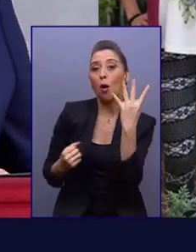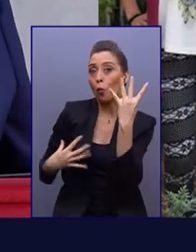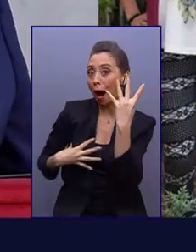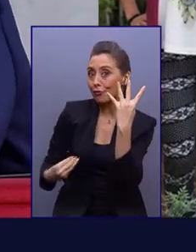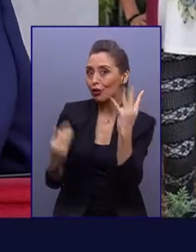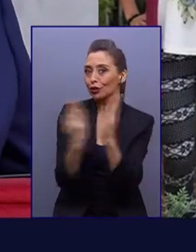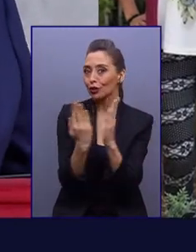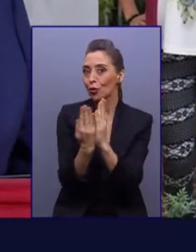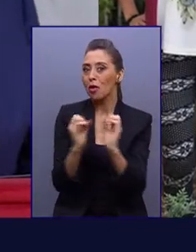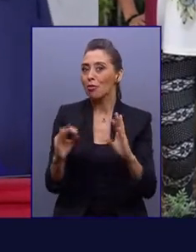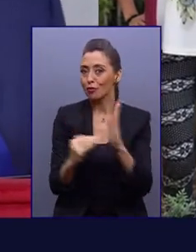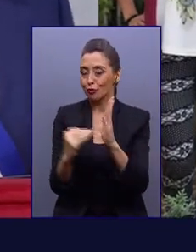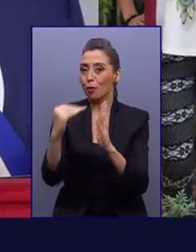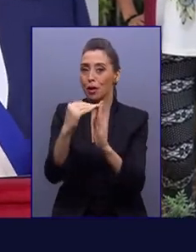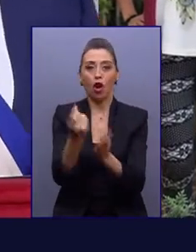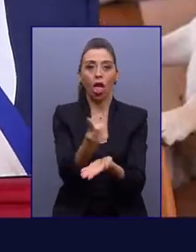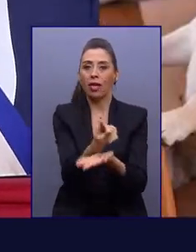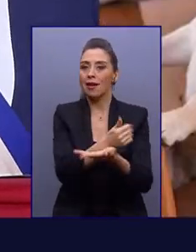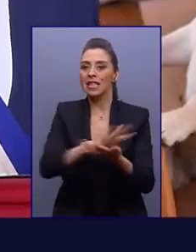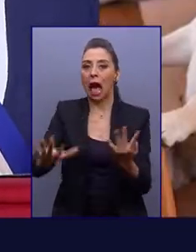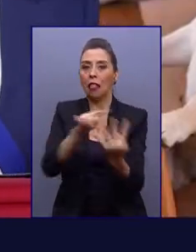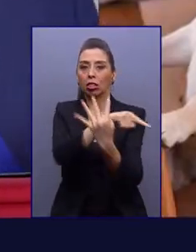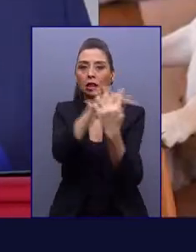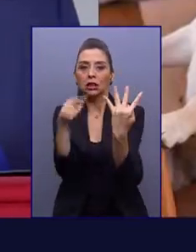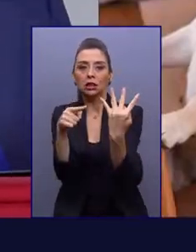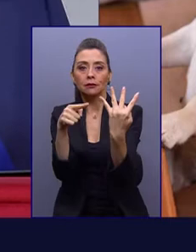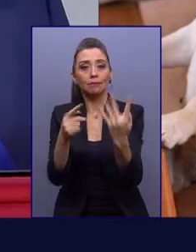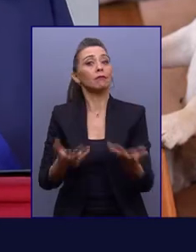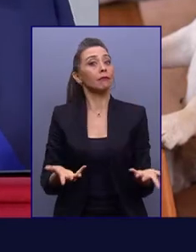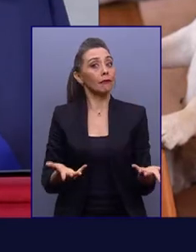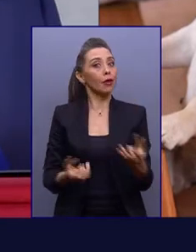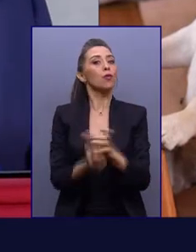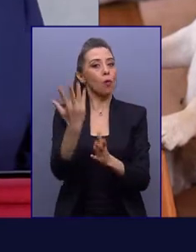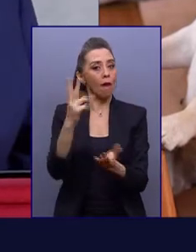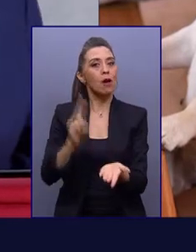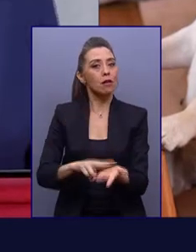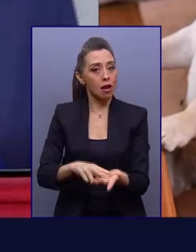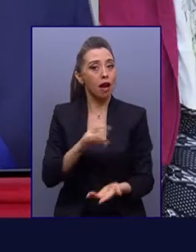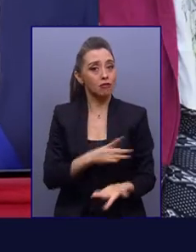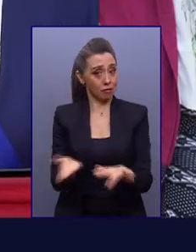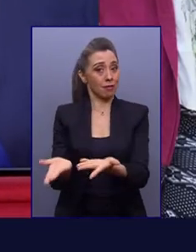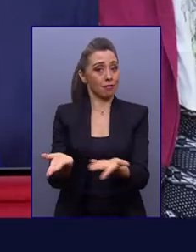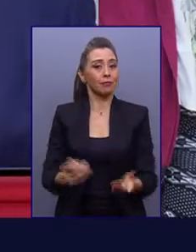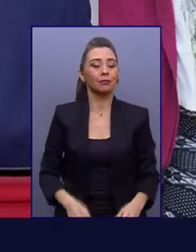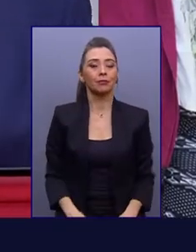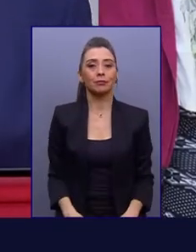hijos estudiando en la educación superior con gratuidad. Esa es la nueva realidad de Chile.